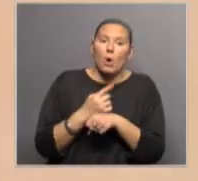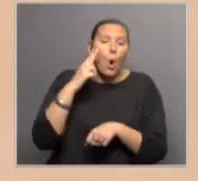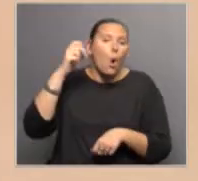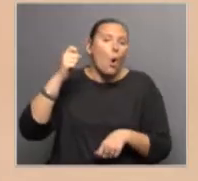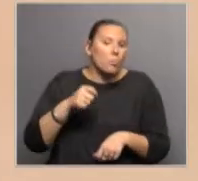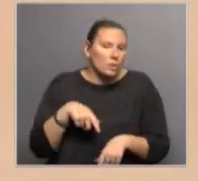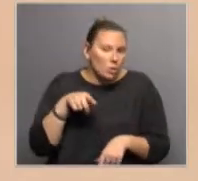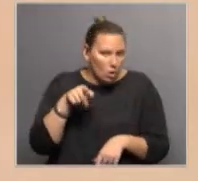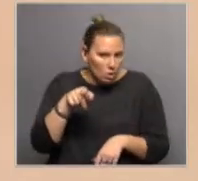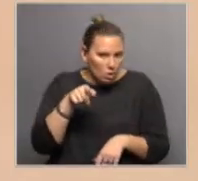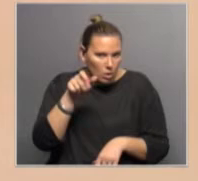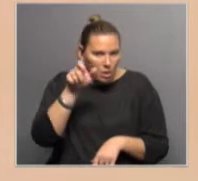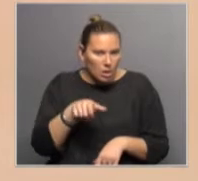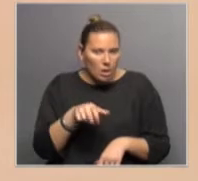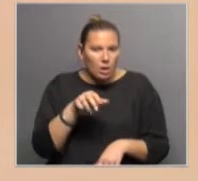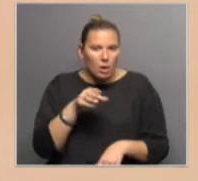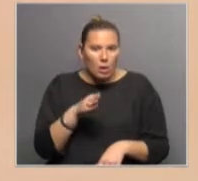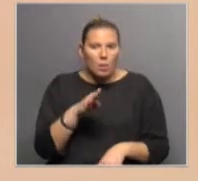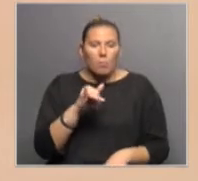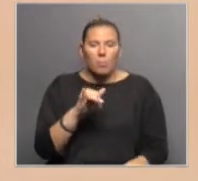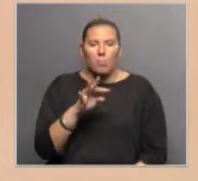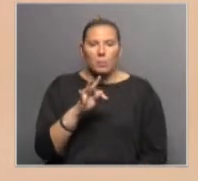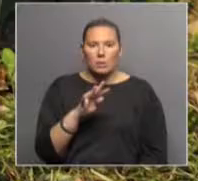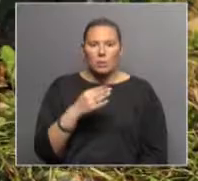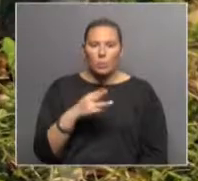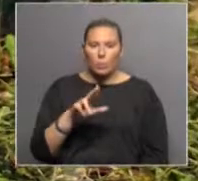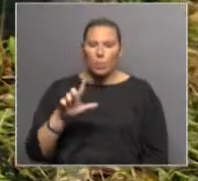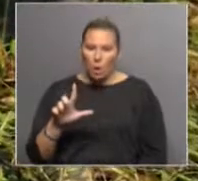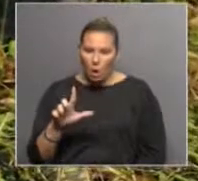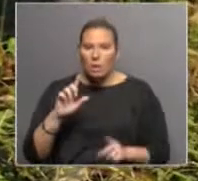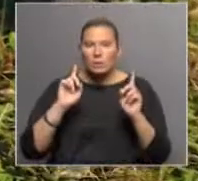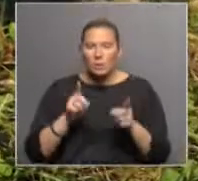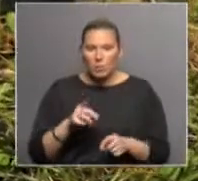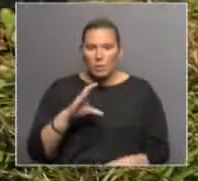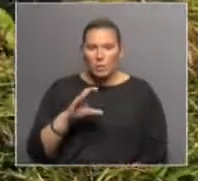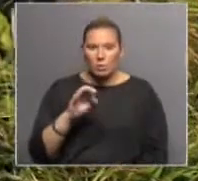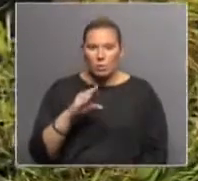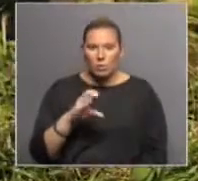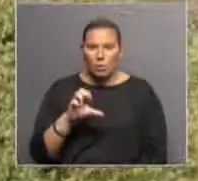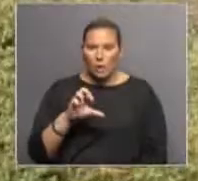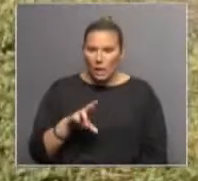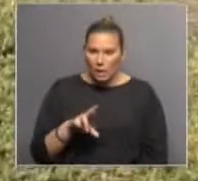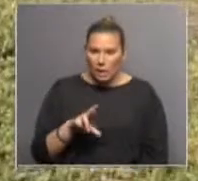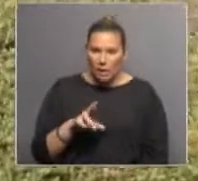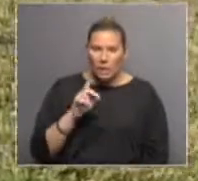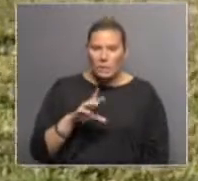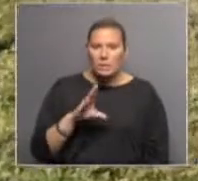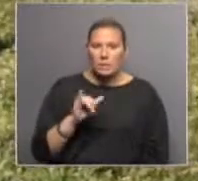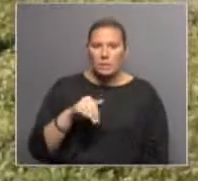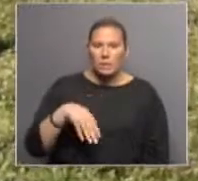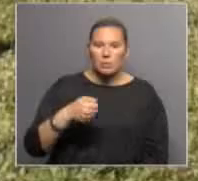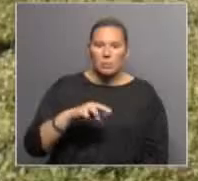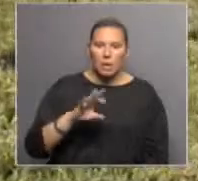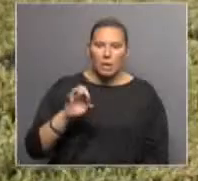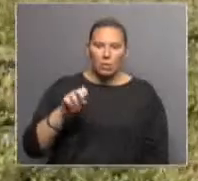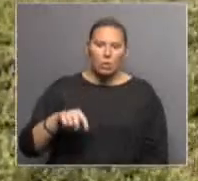los veterinarios, las razas tipo Pitbull. Después aparece también el Cocker, aparece el Cimarrón, entre